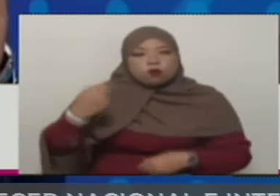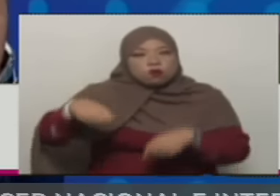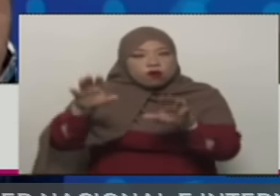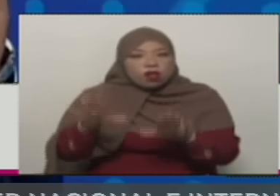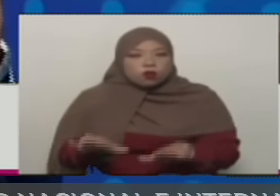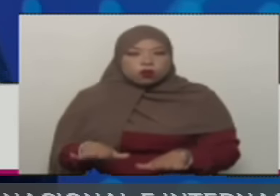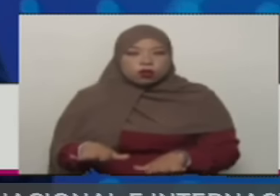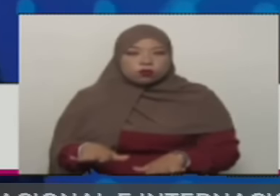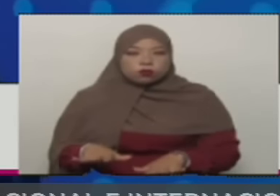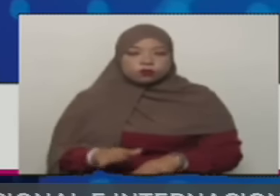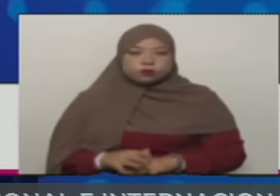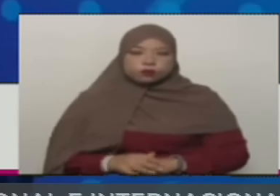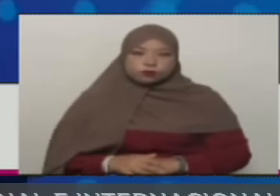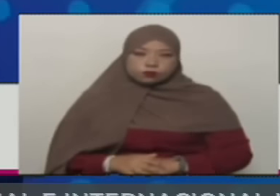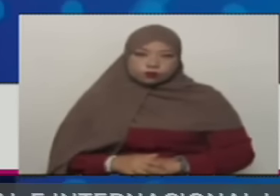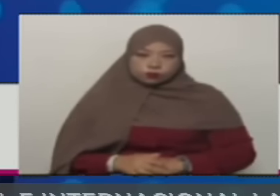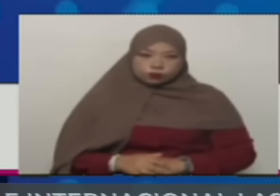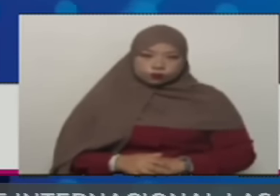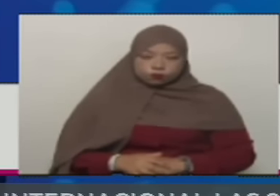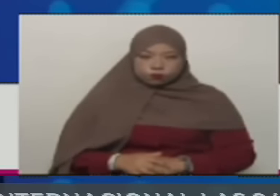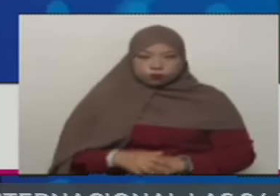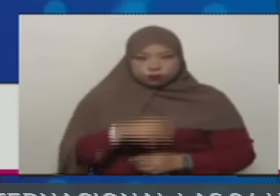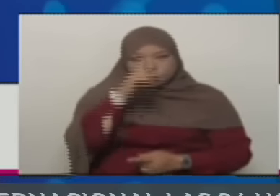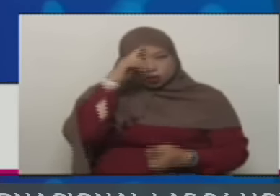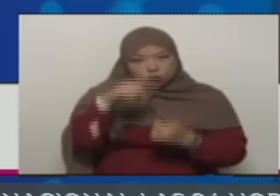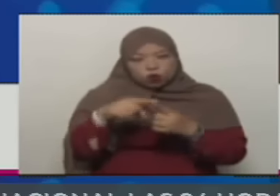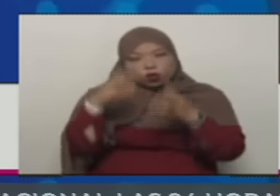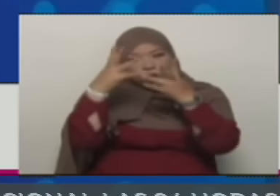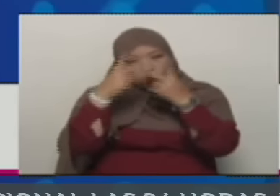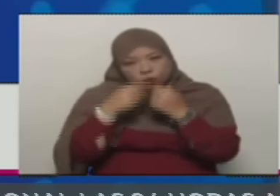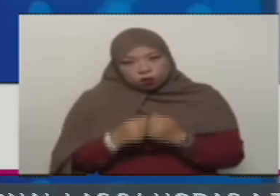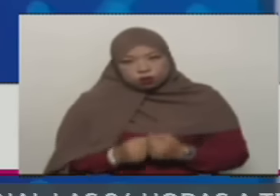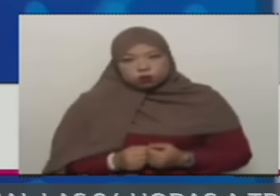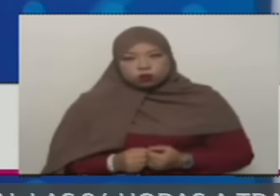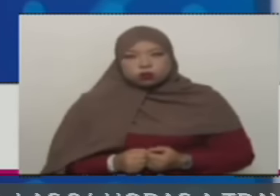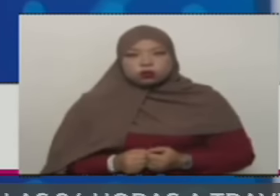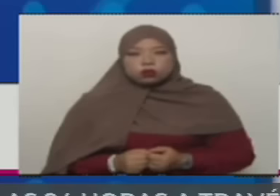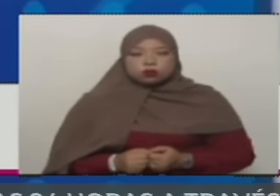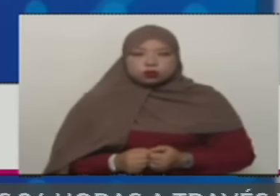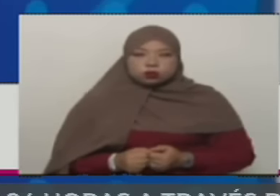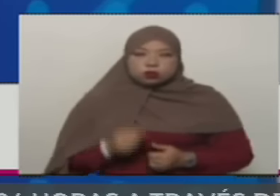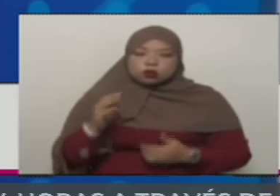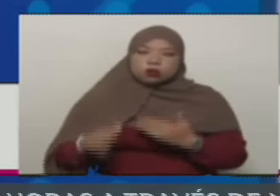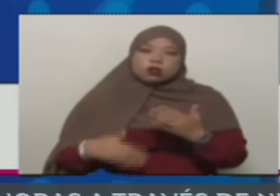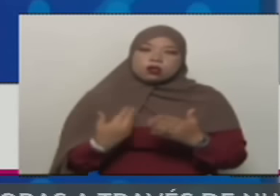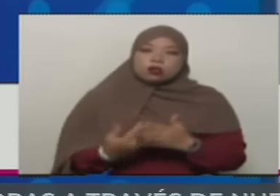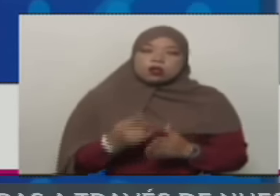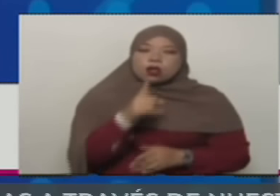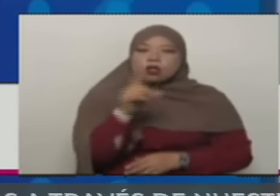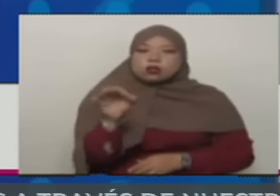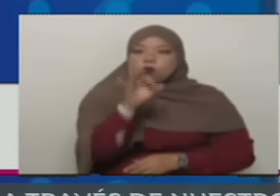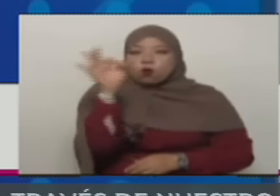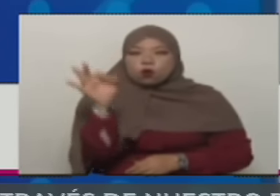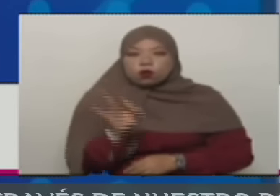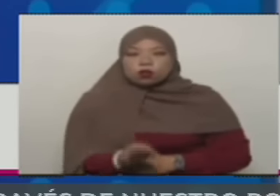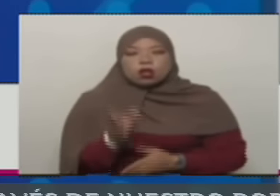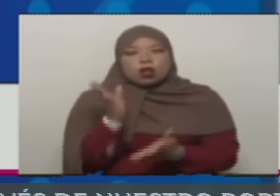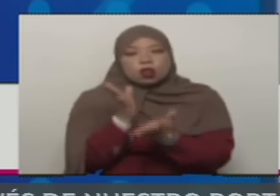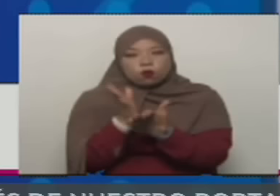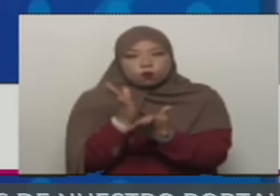abandonarlos. Entonces, el objetivo cuantitativo, que es llegar al 100% de